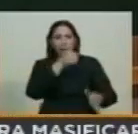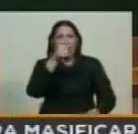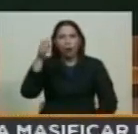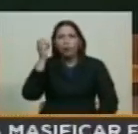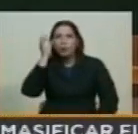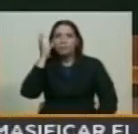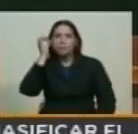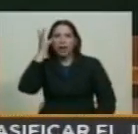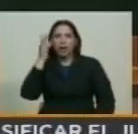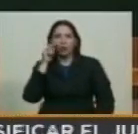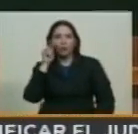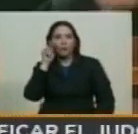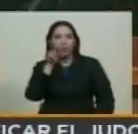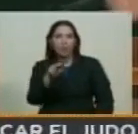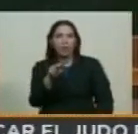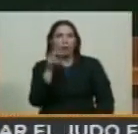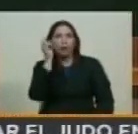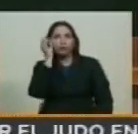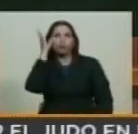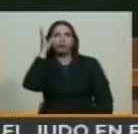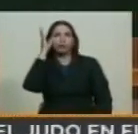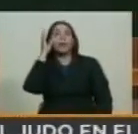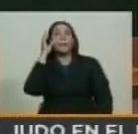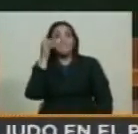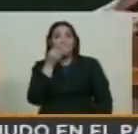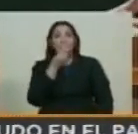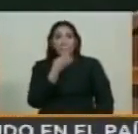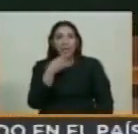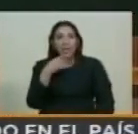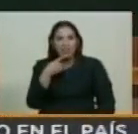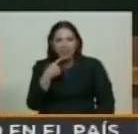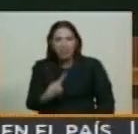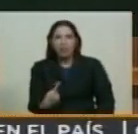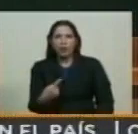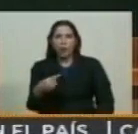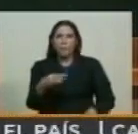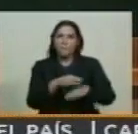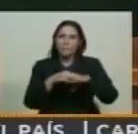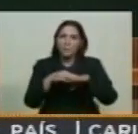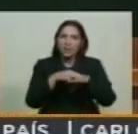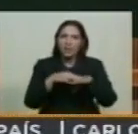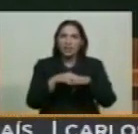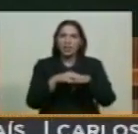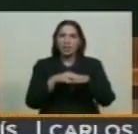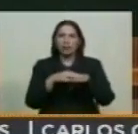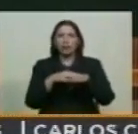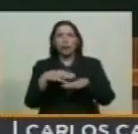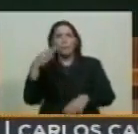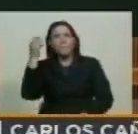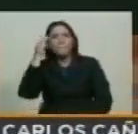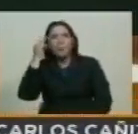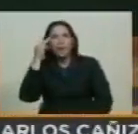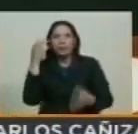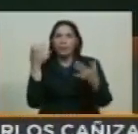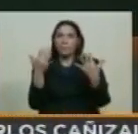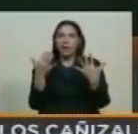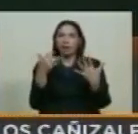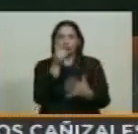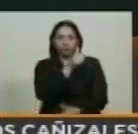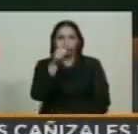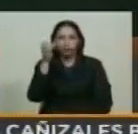las creaciones, que como bien lo dijo el ministro, con la mente, con las manos, en cada uno de esos inventos